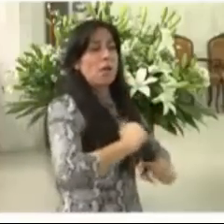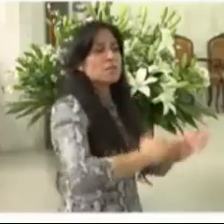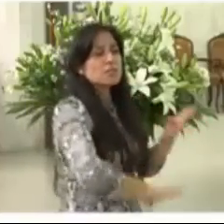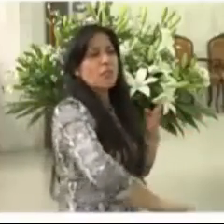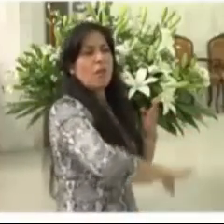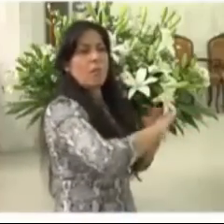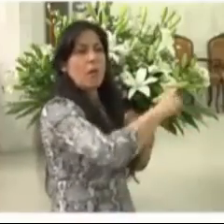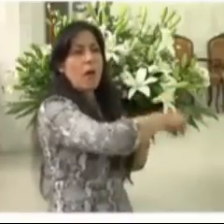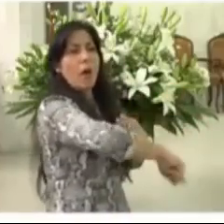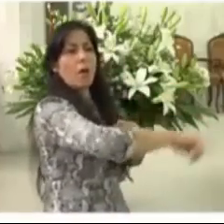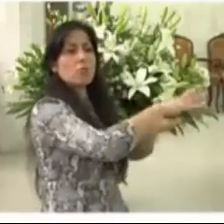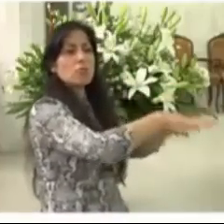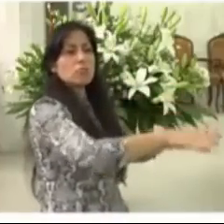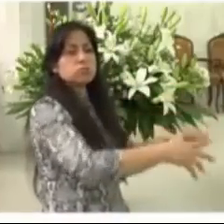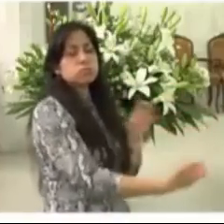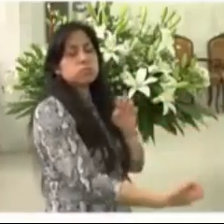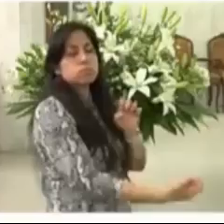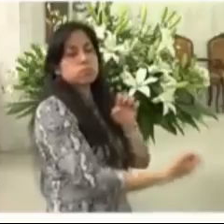en extremo,